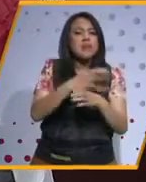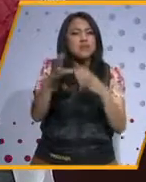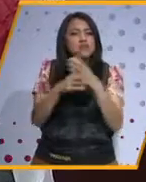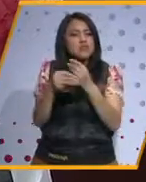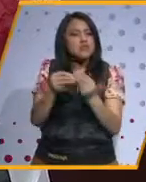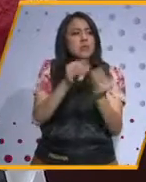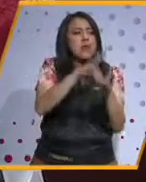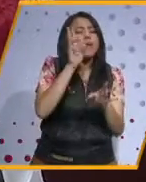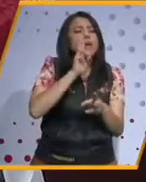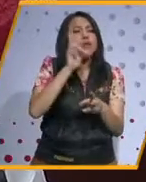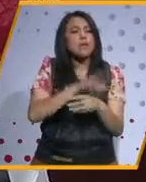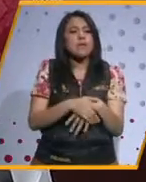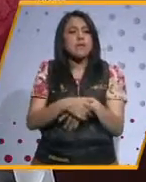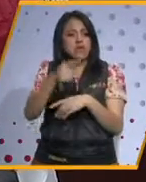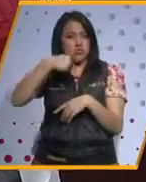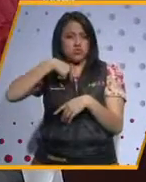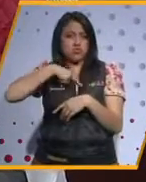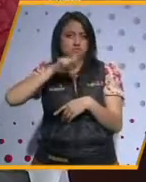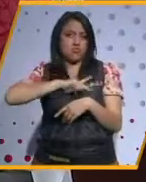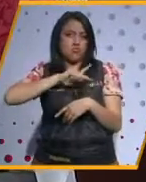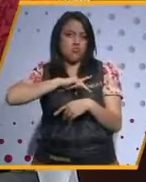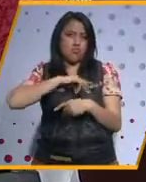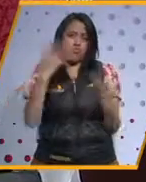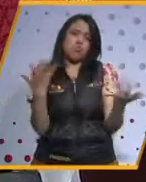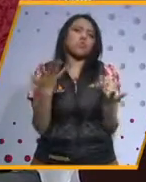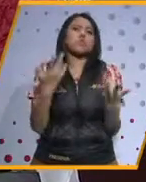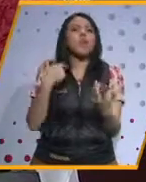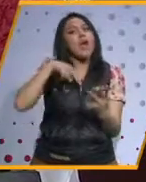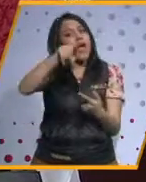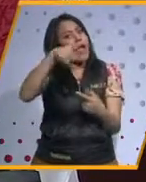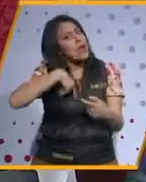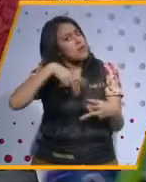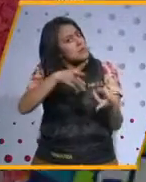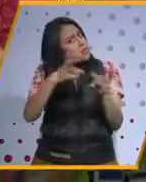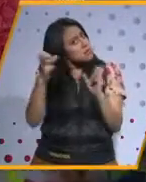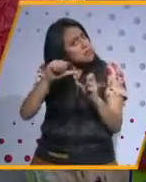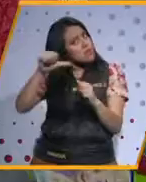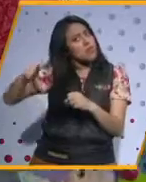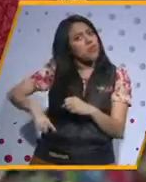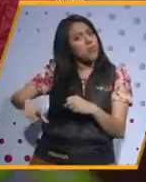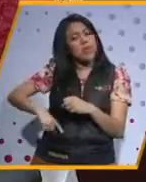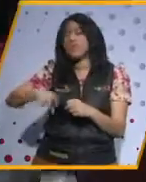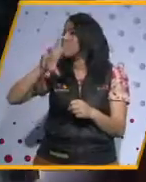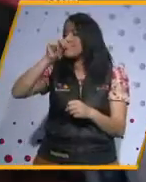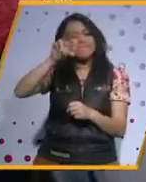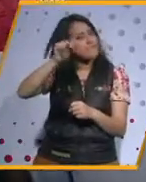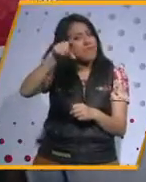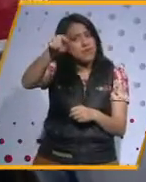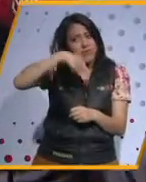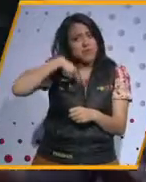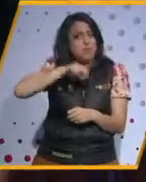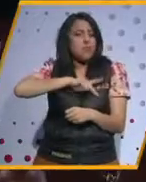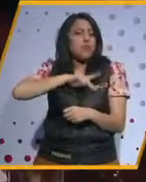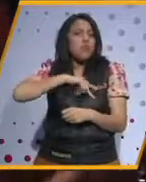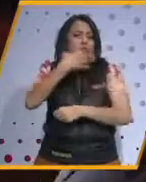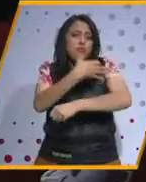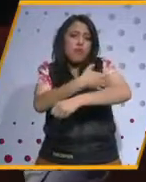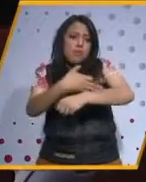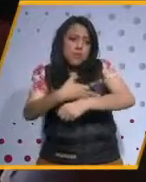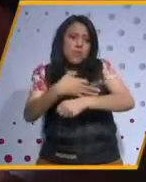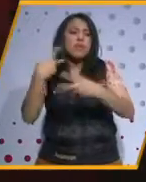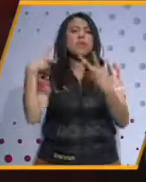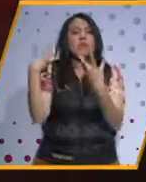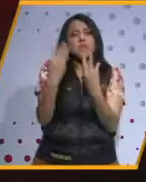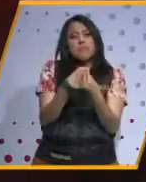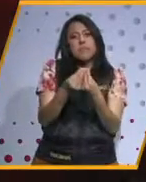donativo en carácter personal, porque inmediatamente me va a decir, está agarrando lana del presupuesto. No, es en cuestión personal, familiar. Ella y su gente